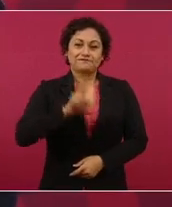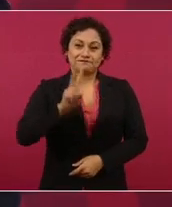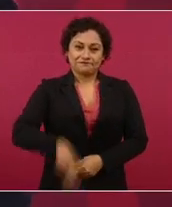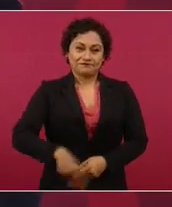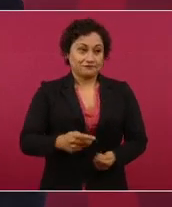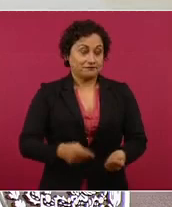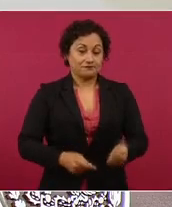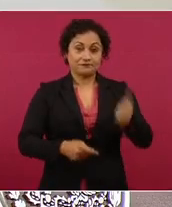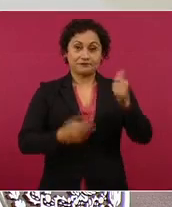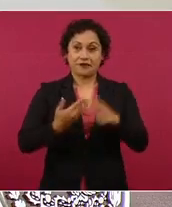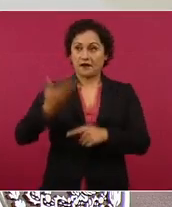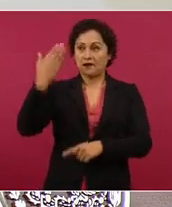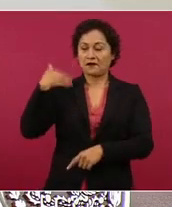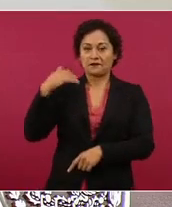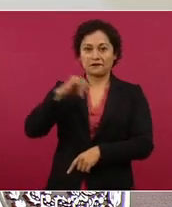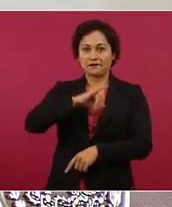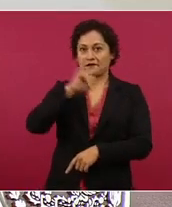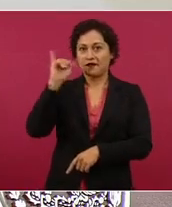pero